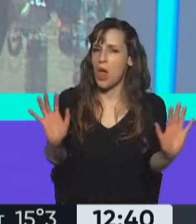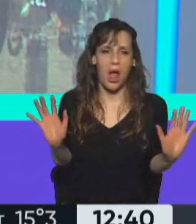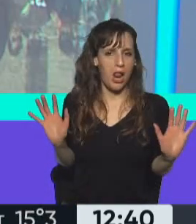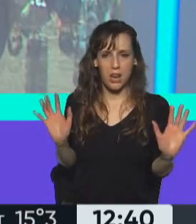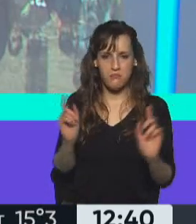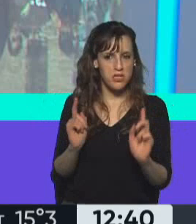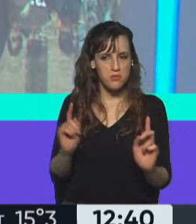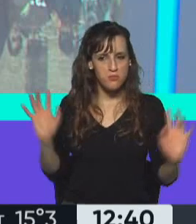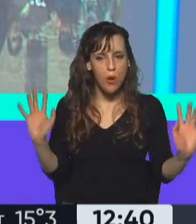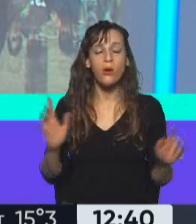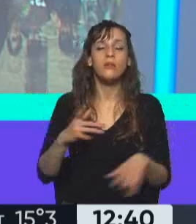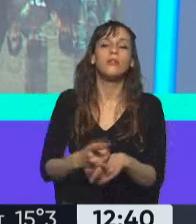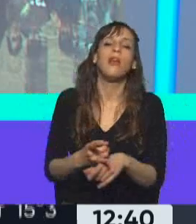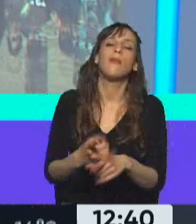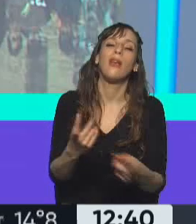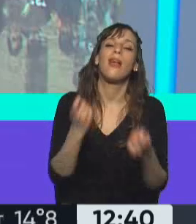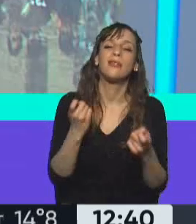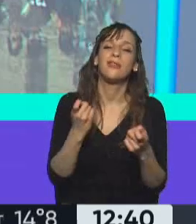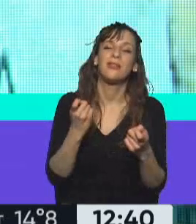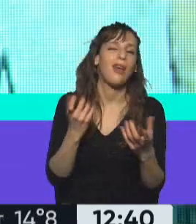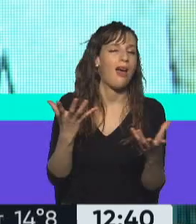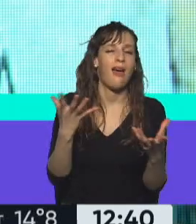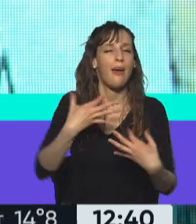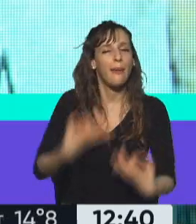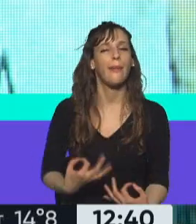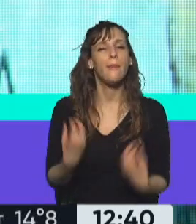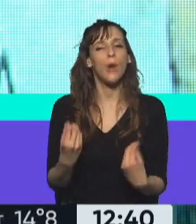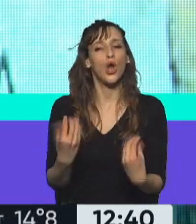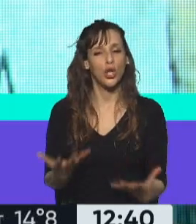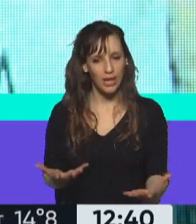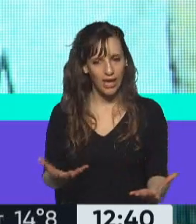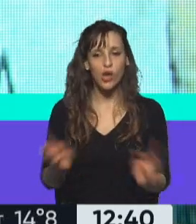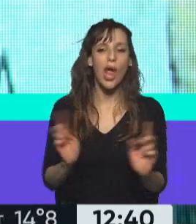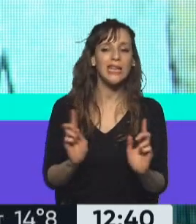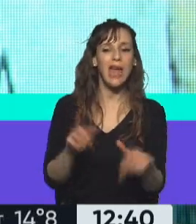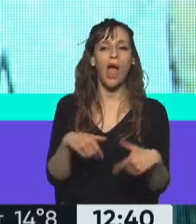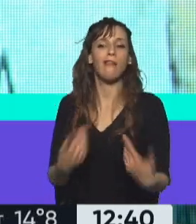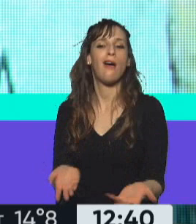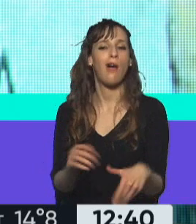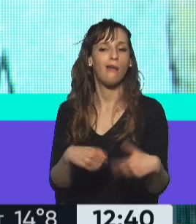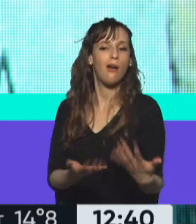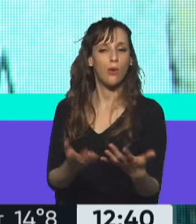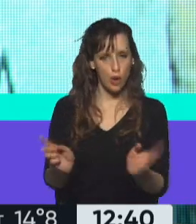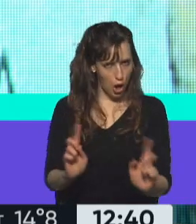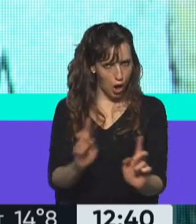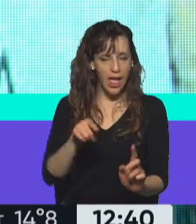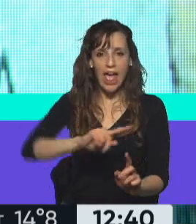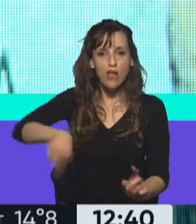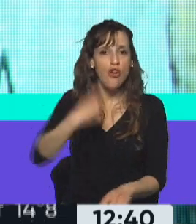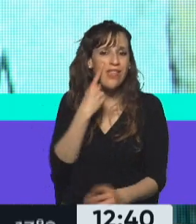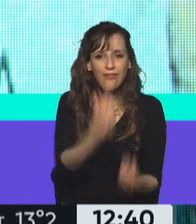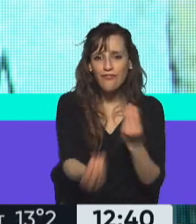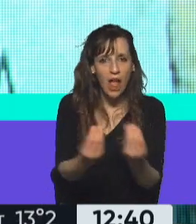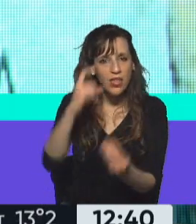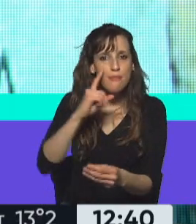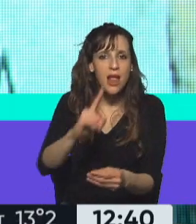sea, porque siempre es necesario recordar. Recordarlo, ¿Por ¿no? qué? Porque no son privilegios especiales. Ellos preexistían al Estado argentino hace